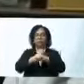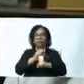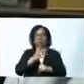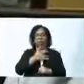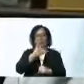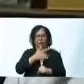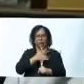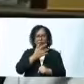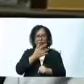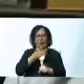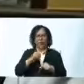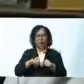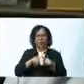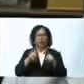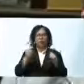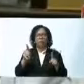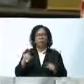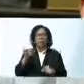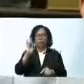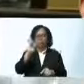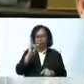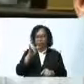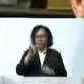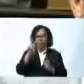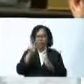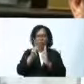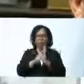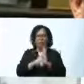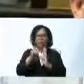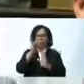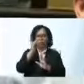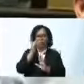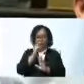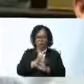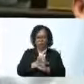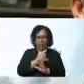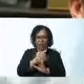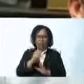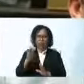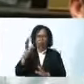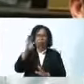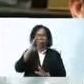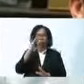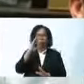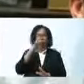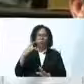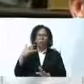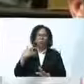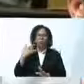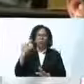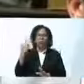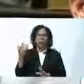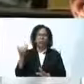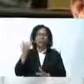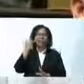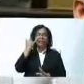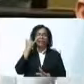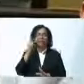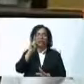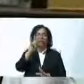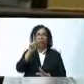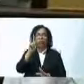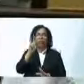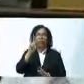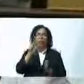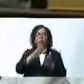busca es que no se pague reinscripción a un estudiante que ya tenga una matrícula en un centro,